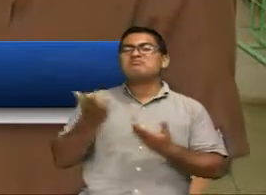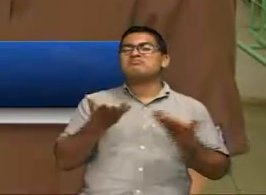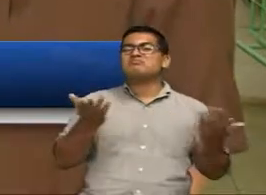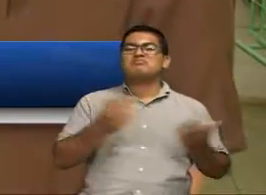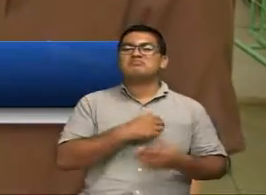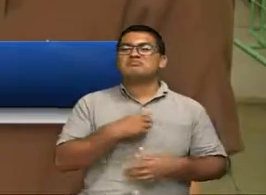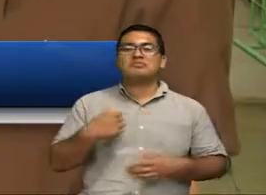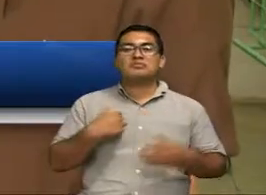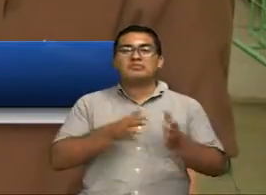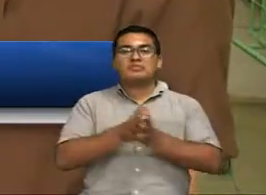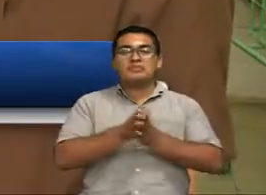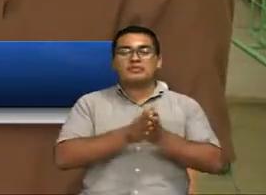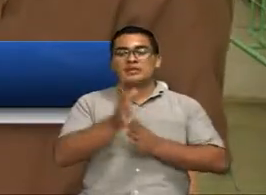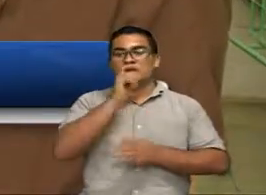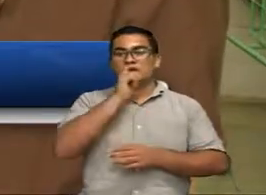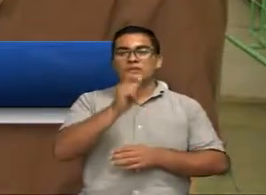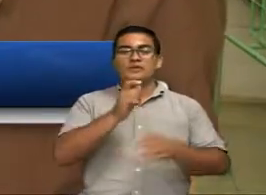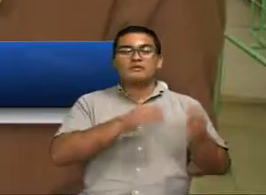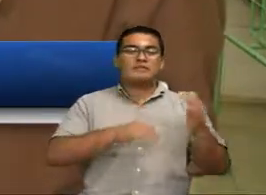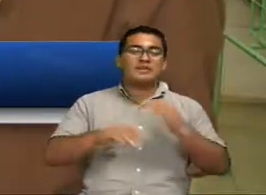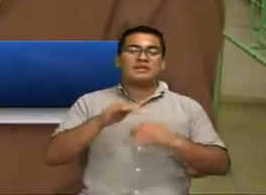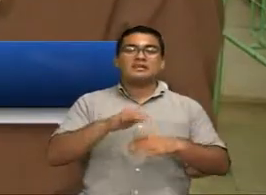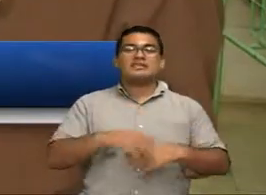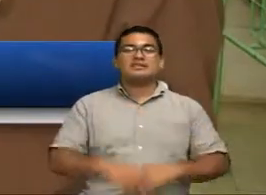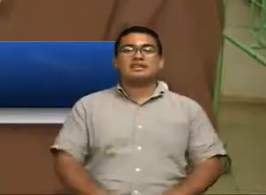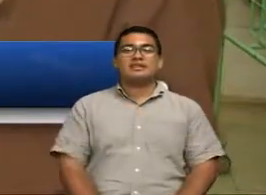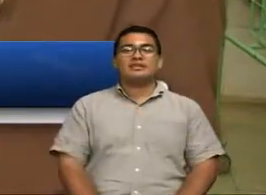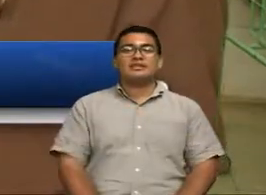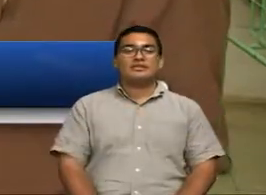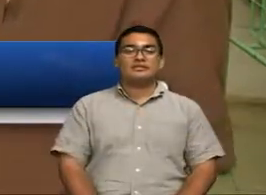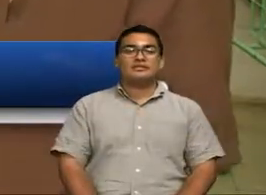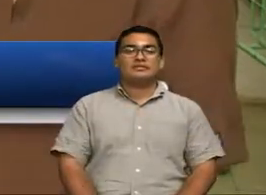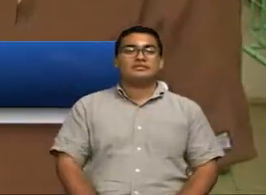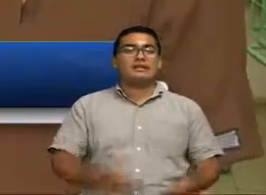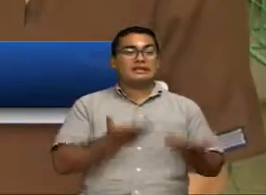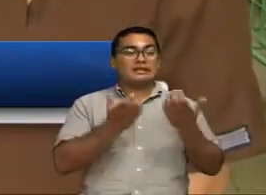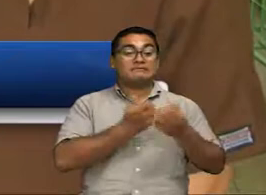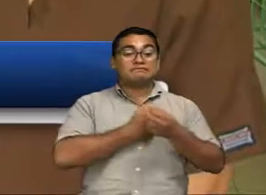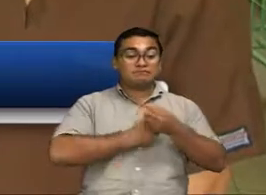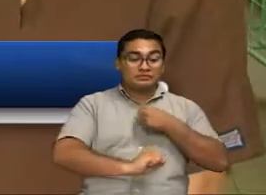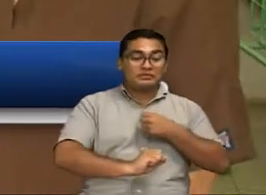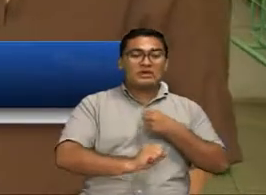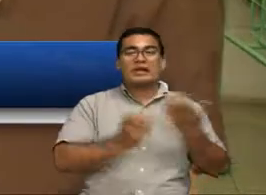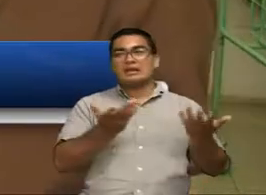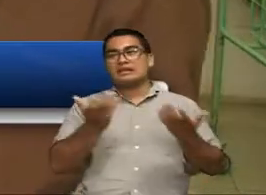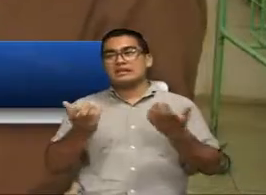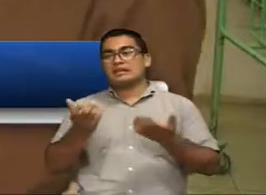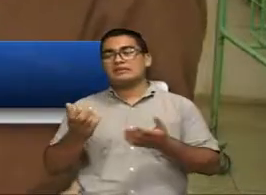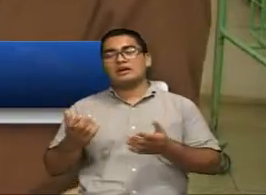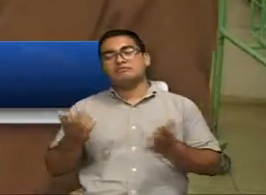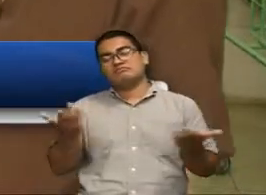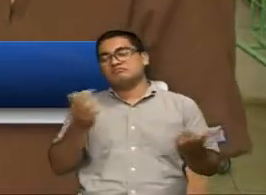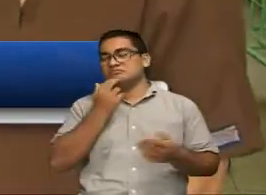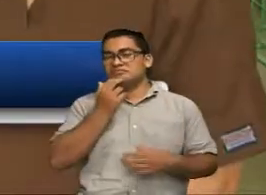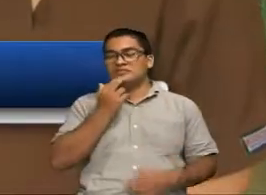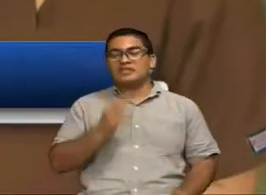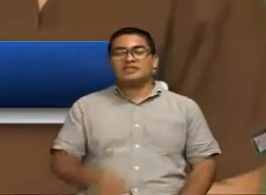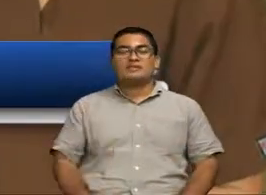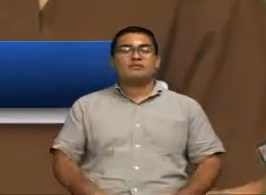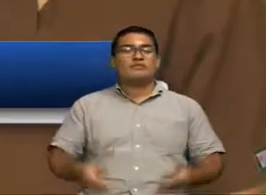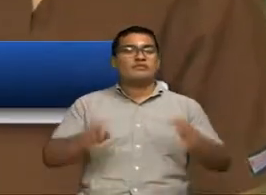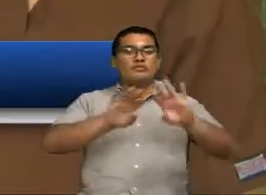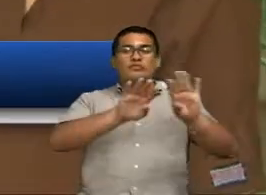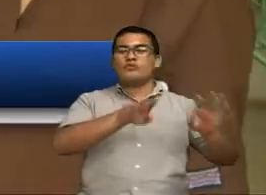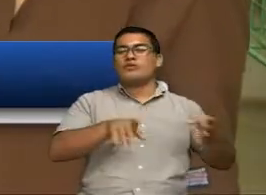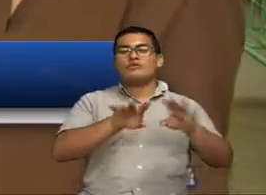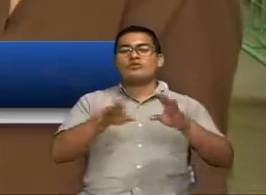¿Las que prefieren la expulsión y las que prefieren el labor y parto? Sí, la mayoría prefiere